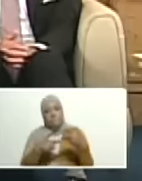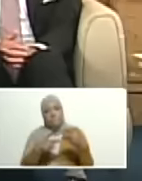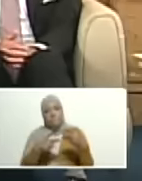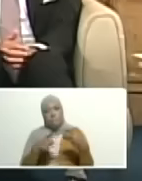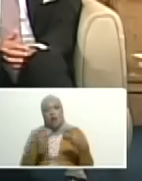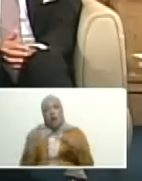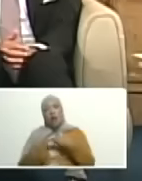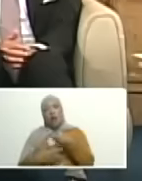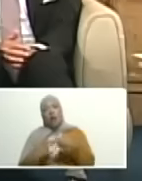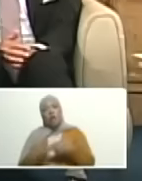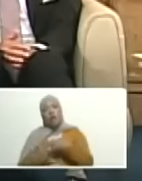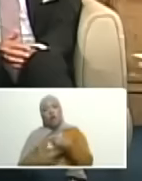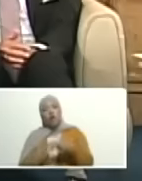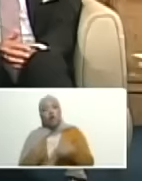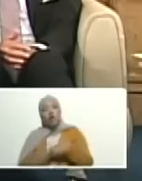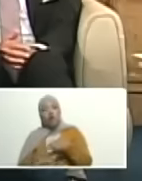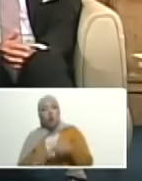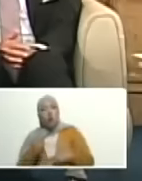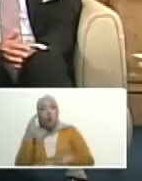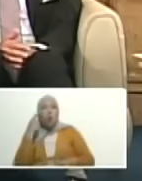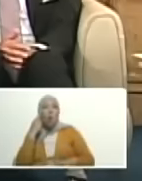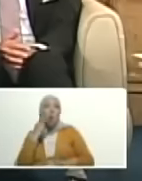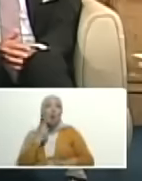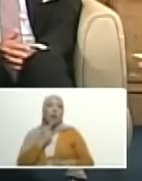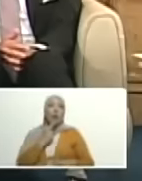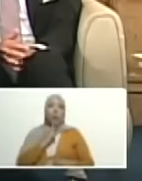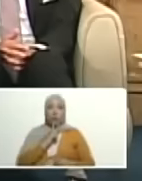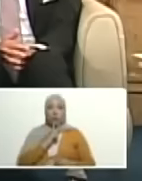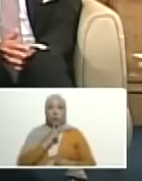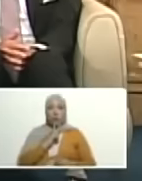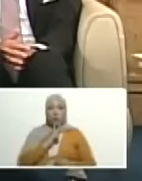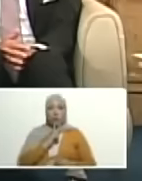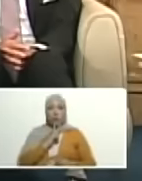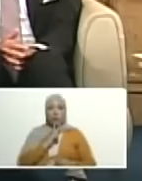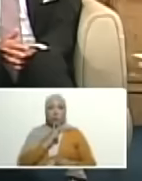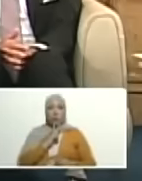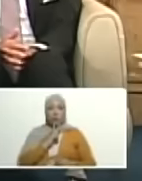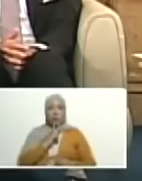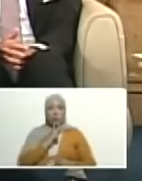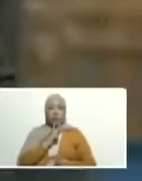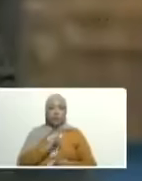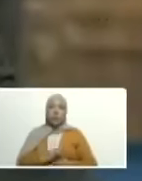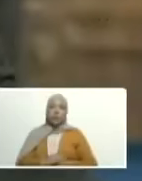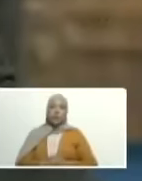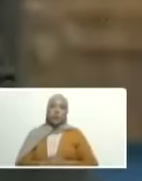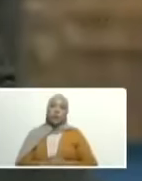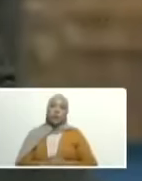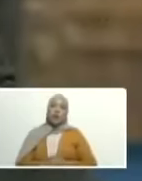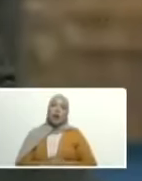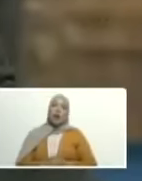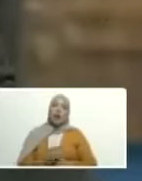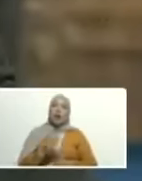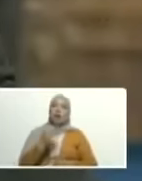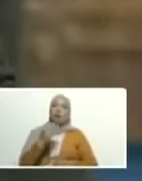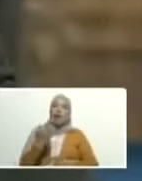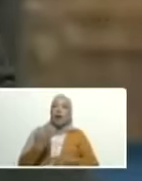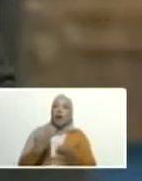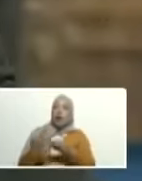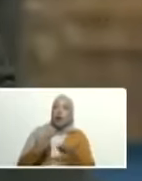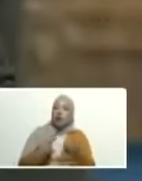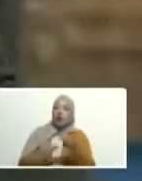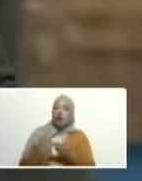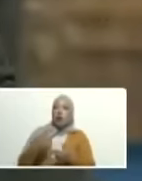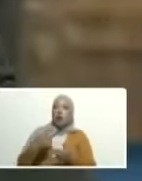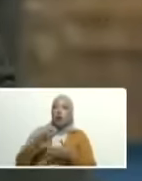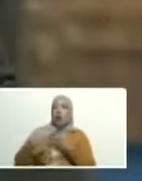La revolución bolivariana ha tenido diversos niveles de relación.